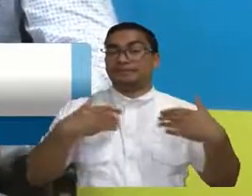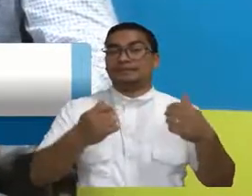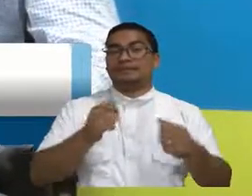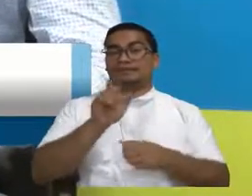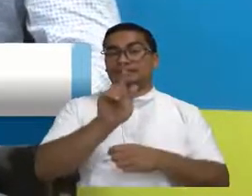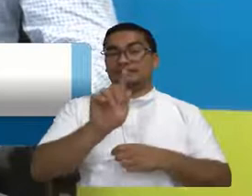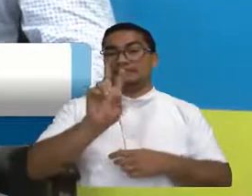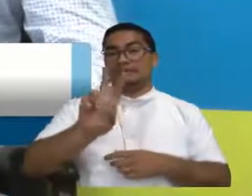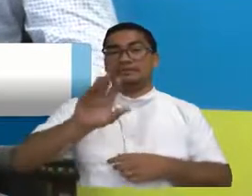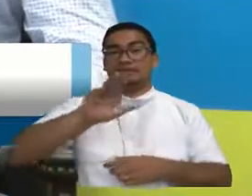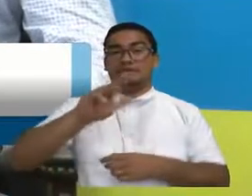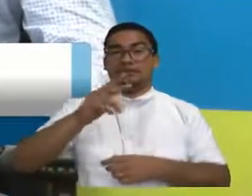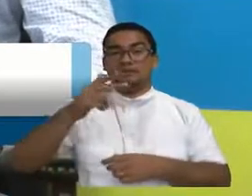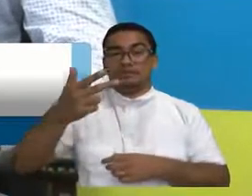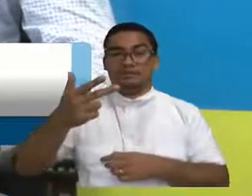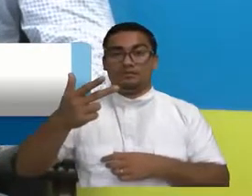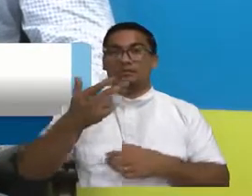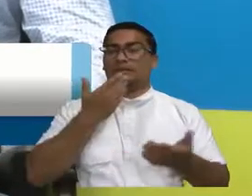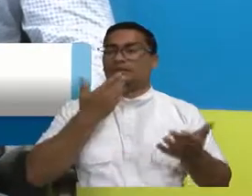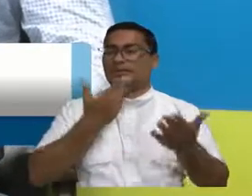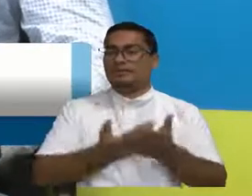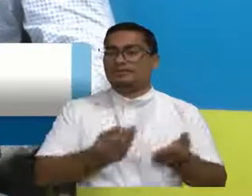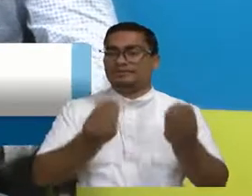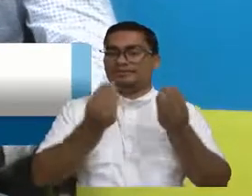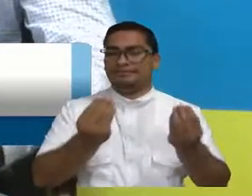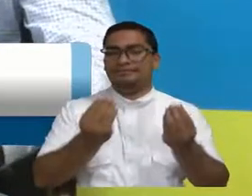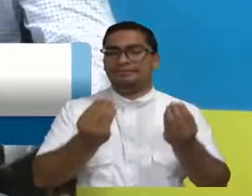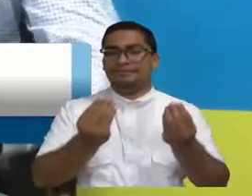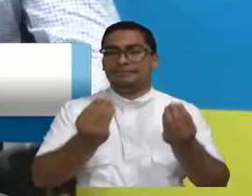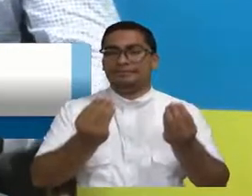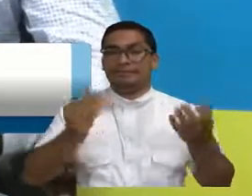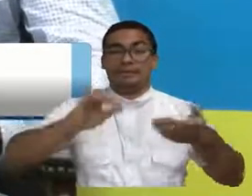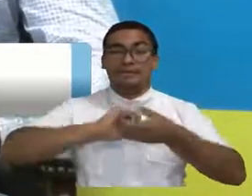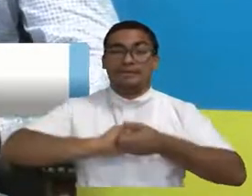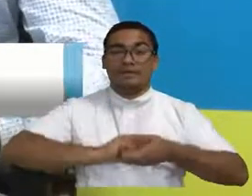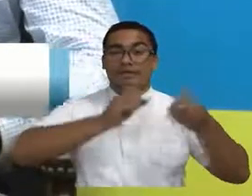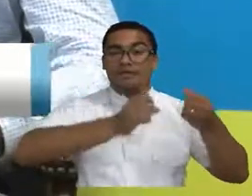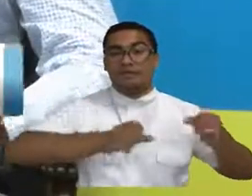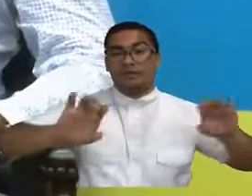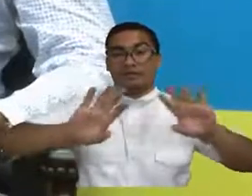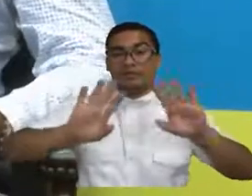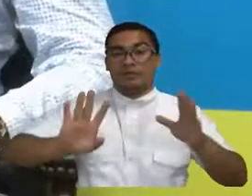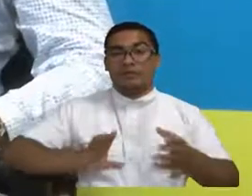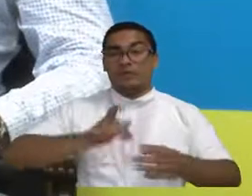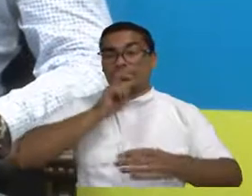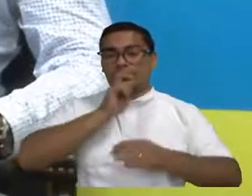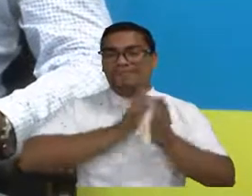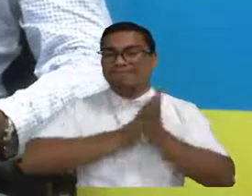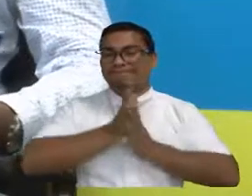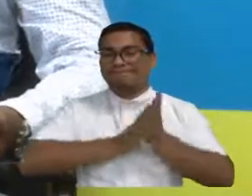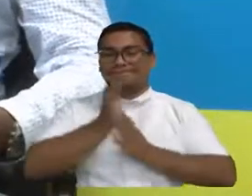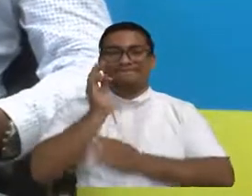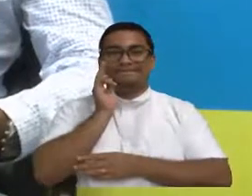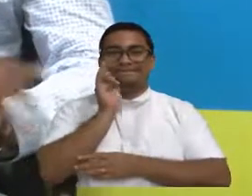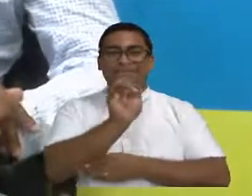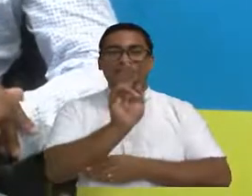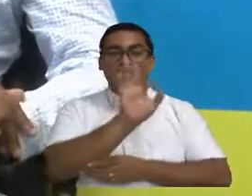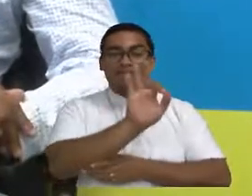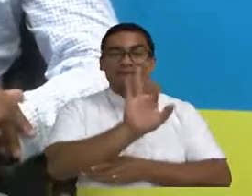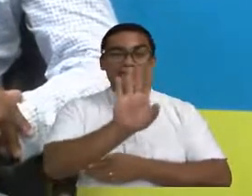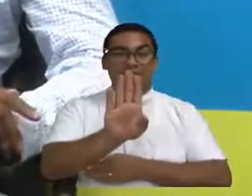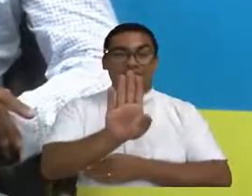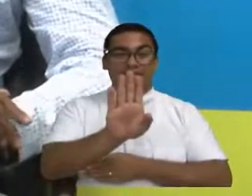canal 98. Gracias a todos los amigos y amigas que nos ven a través de Facebook. En esta red